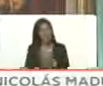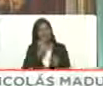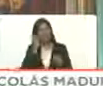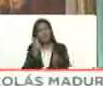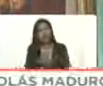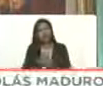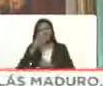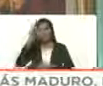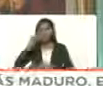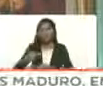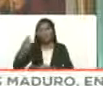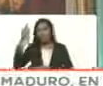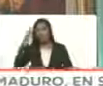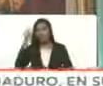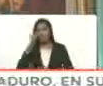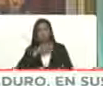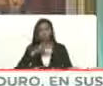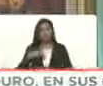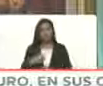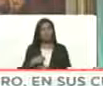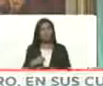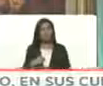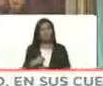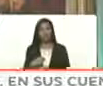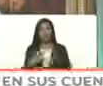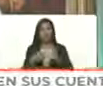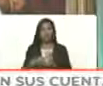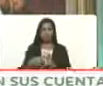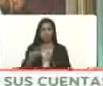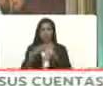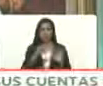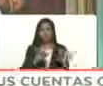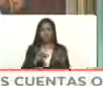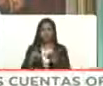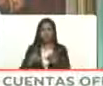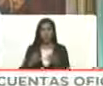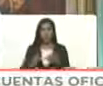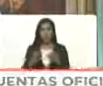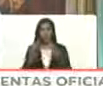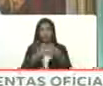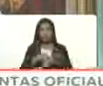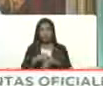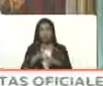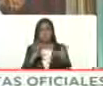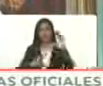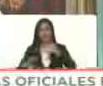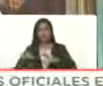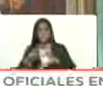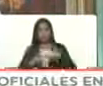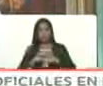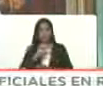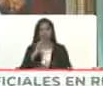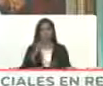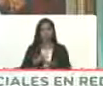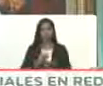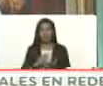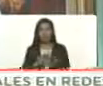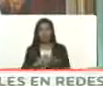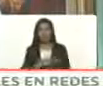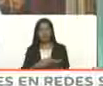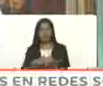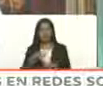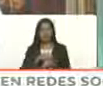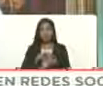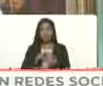trabajando todos los días. Articulando, compañeros, al Consejo Científico Nacional, al Ministerio de Ciencia